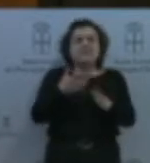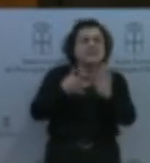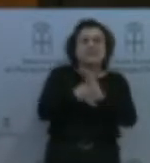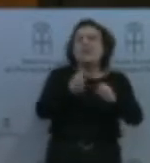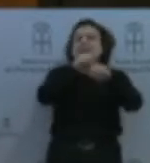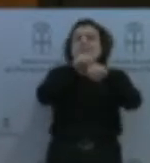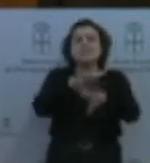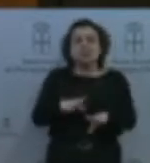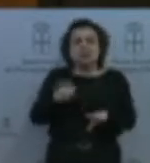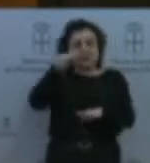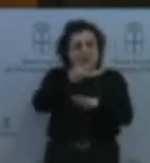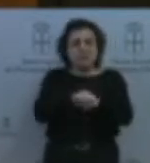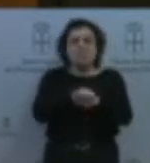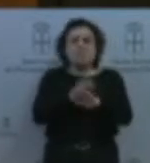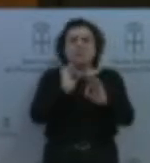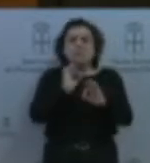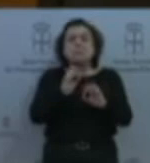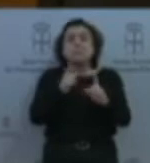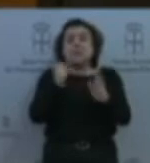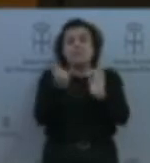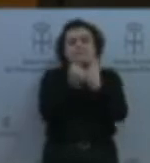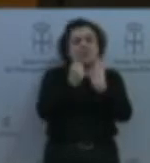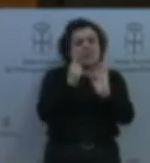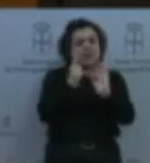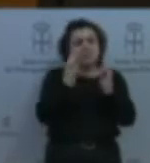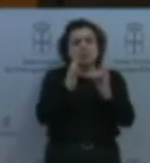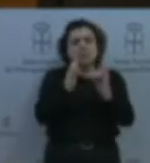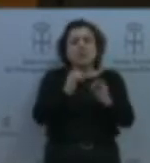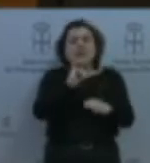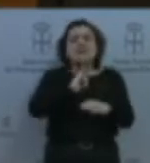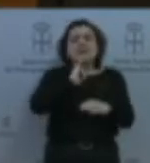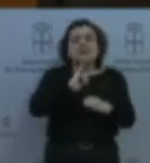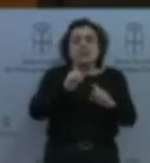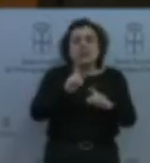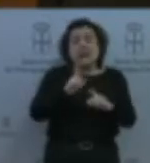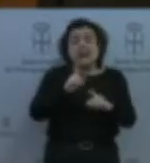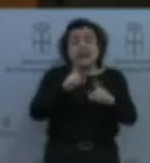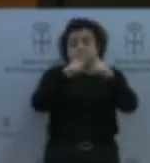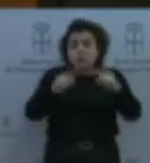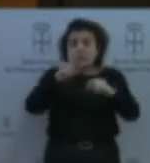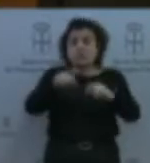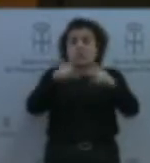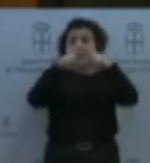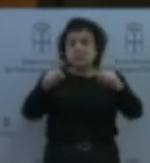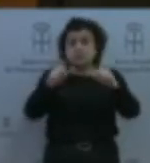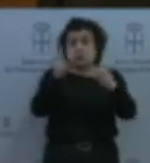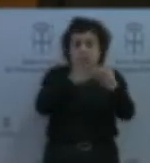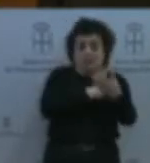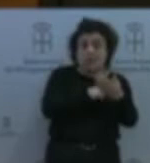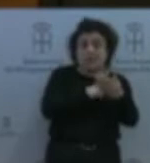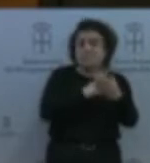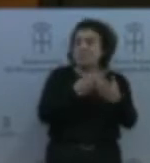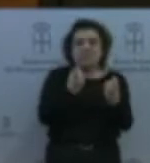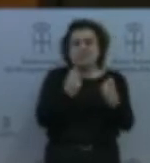lengua asturiana, del asturiano y del gallego asturiano. Pero necesitamos empezar ya. Señor Barbón, señorías, hay que